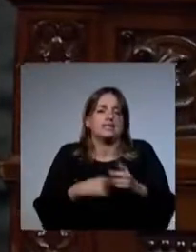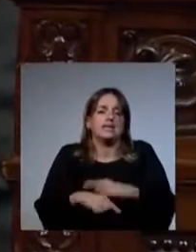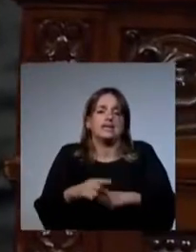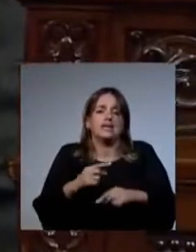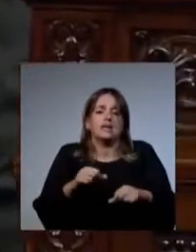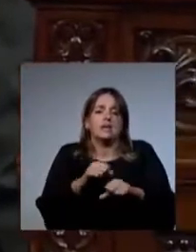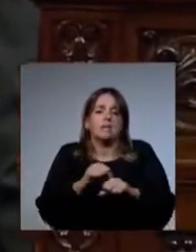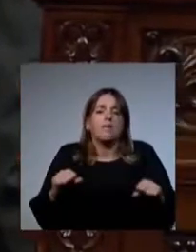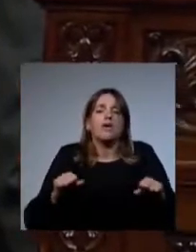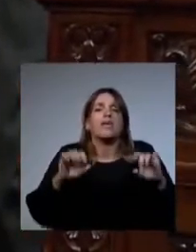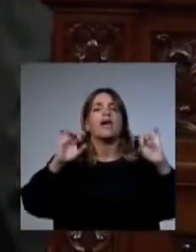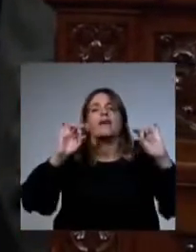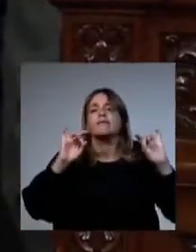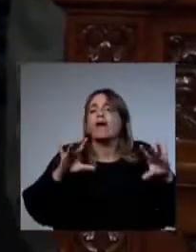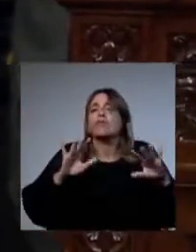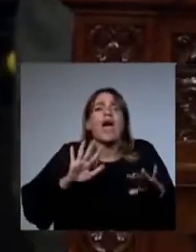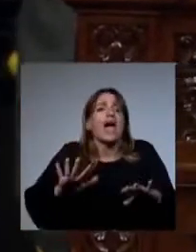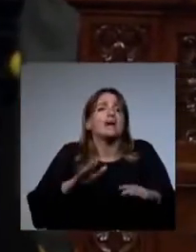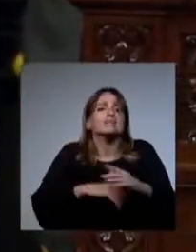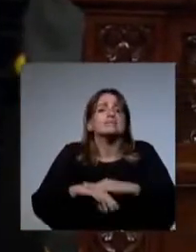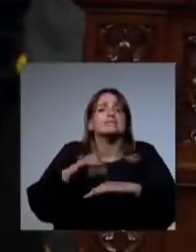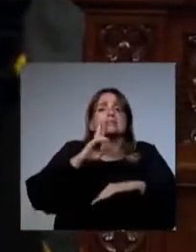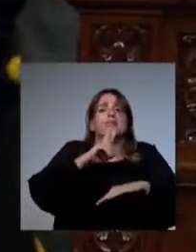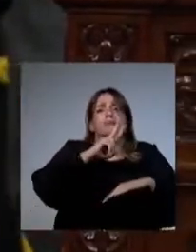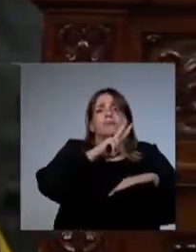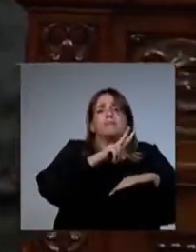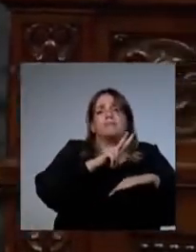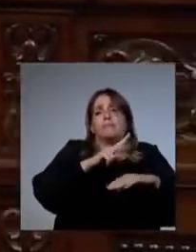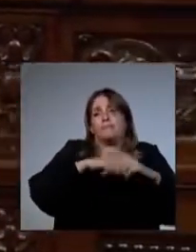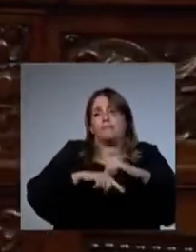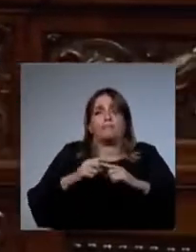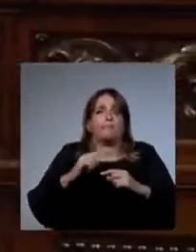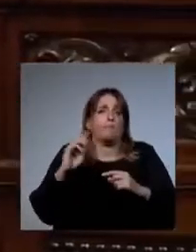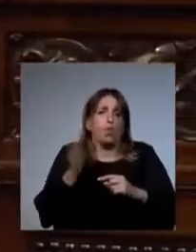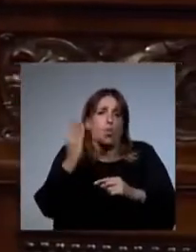salida natural de los productos paraguayos al mundo.